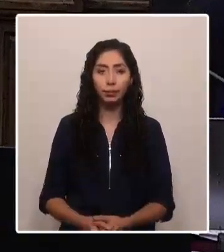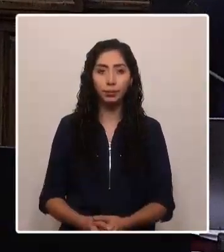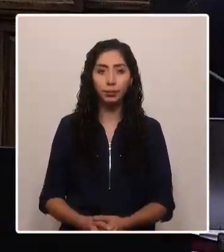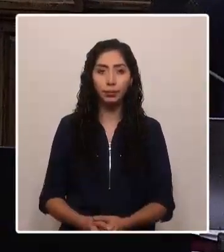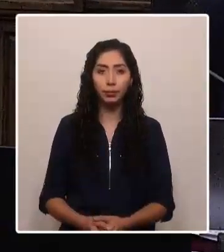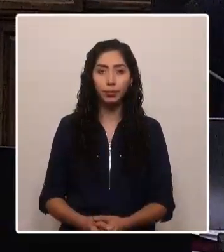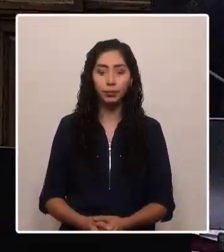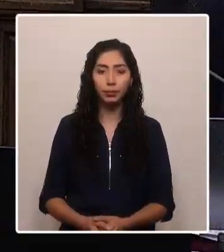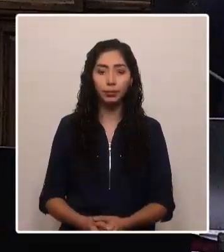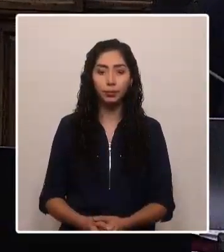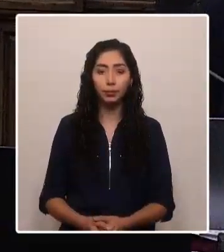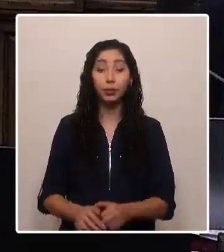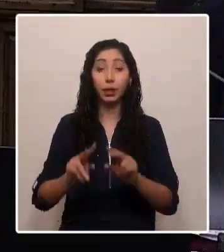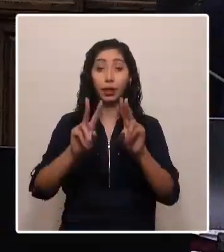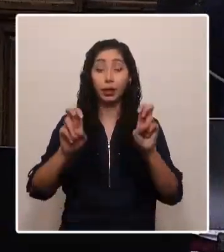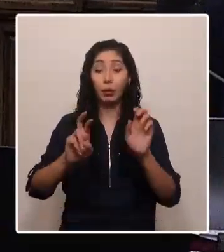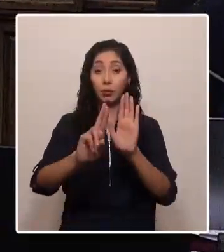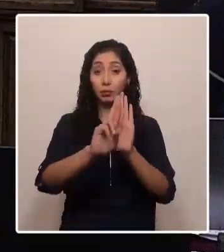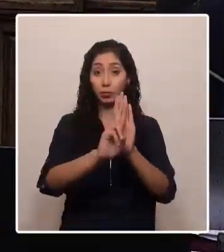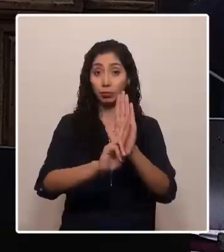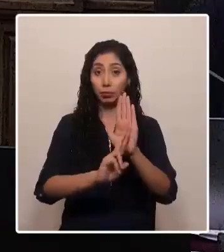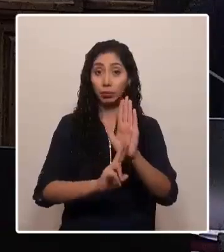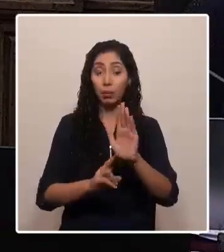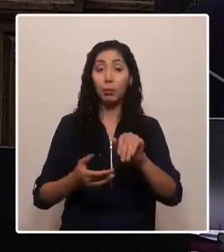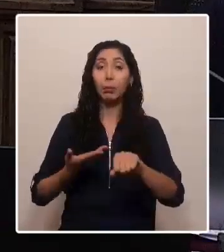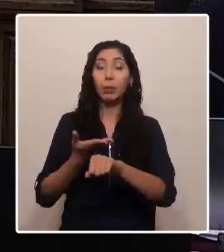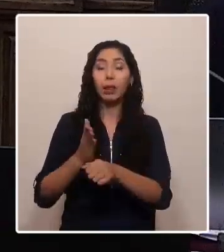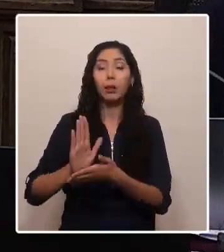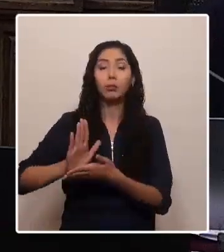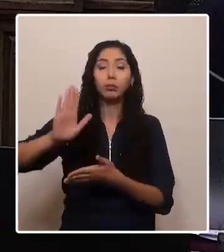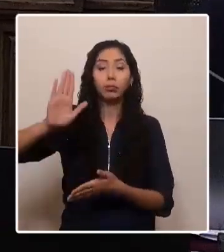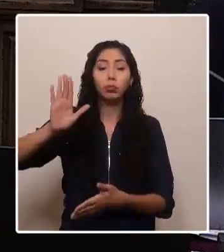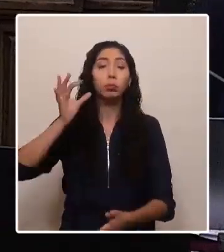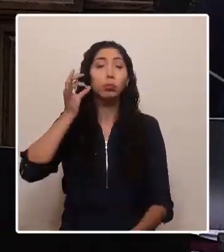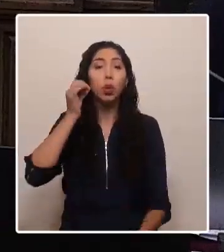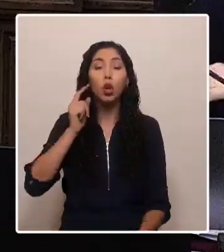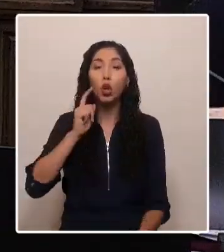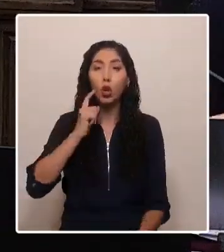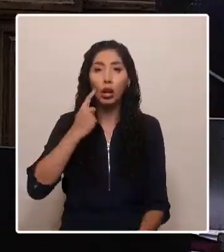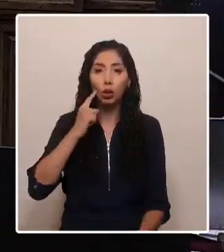Por un punto reglamentario, pidió la palabra la convencional Loreto Vidal.